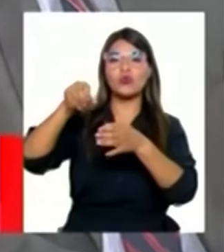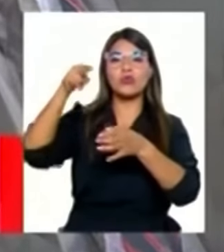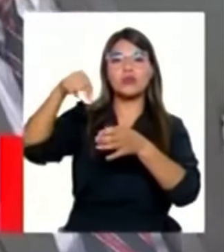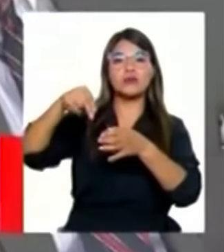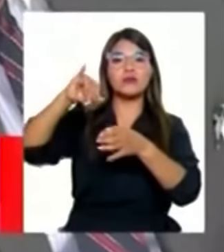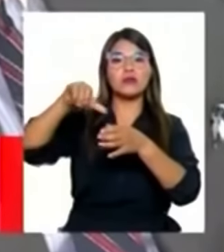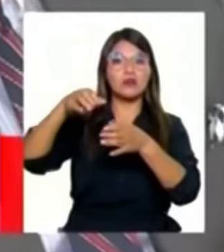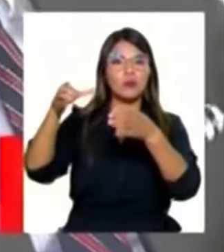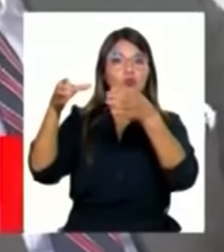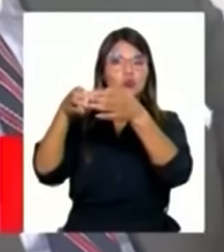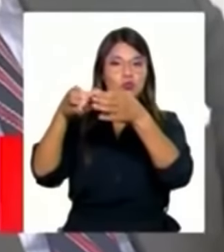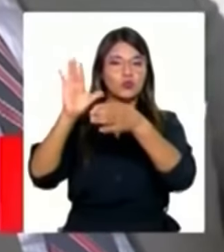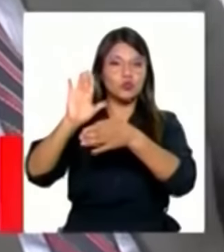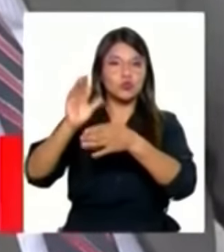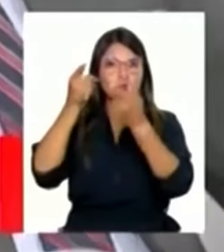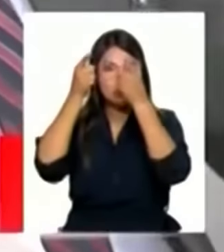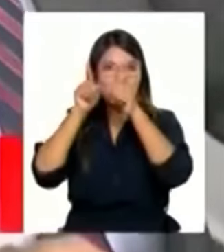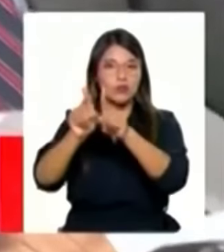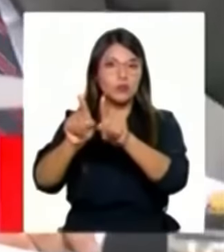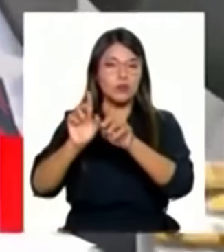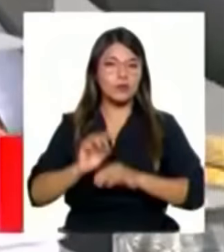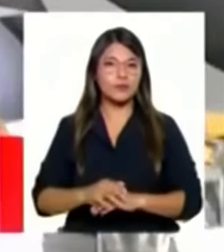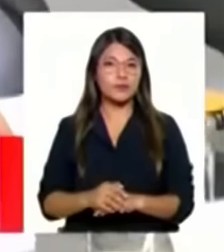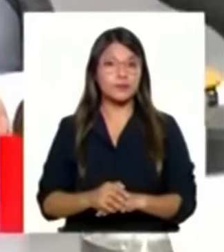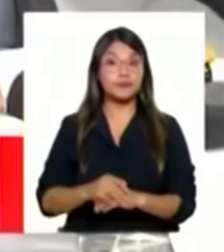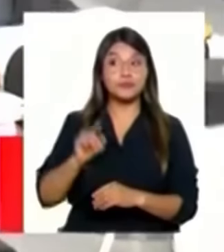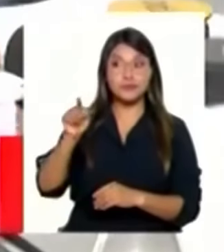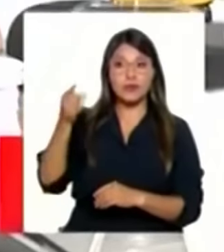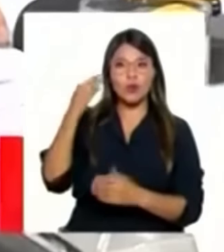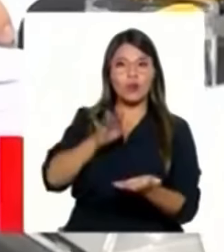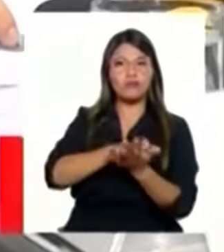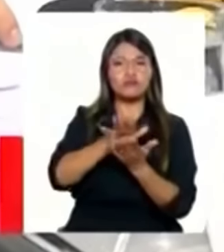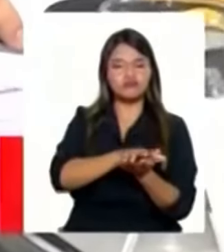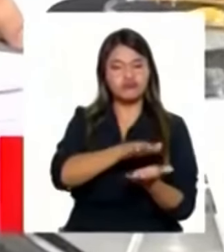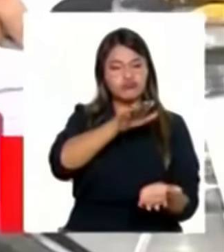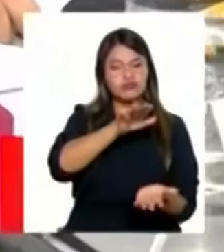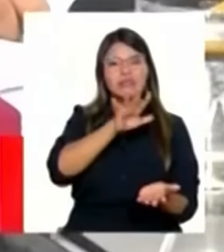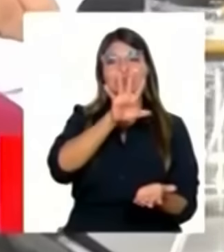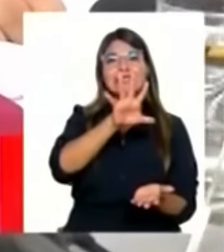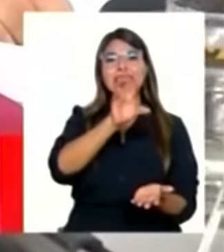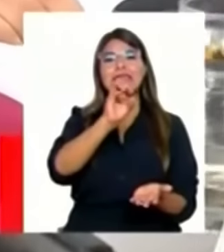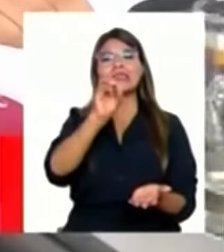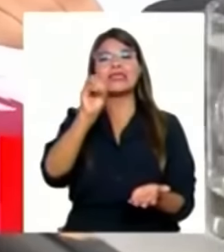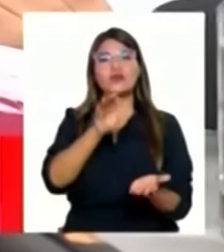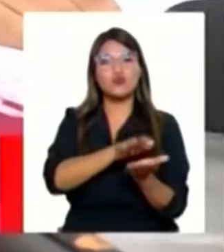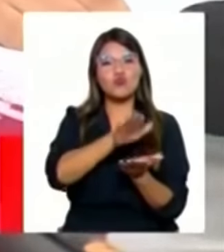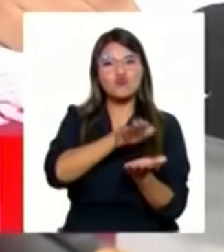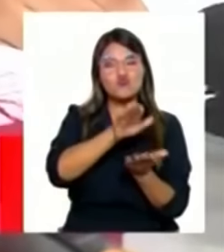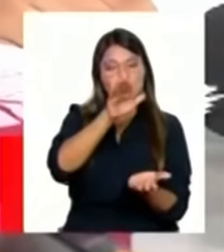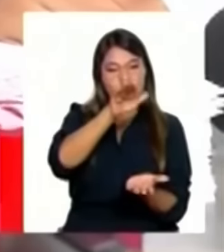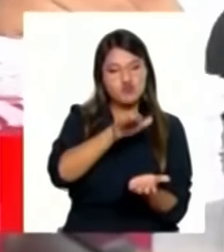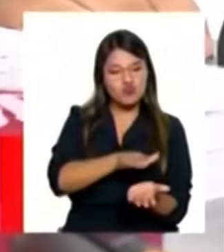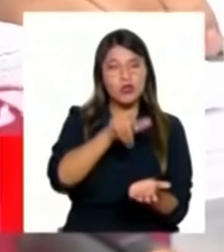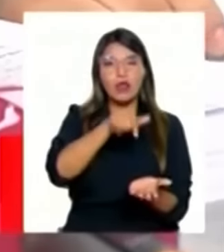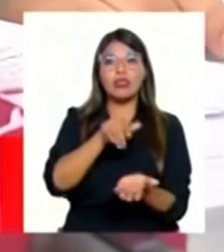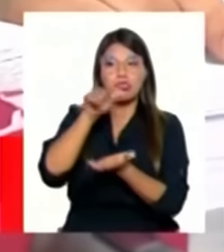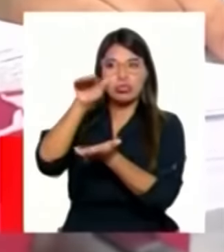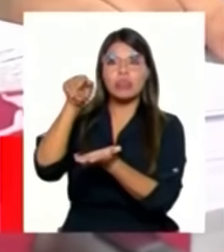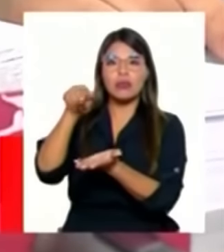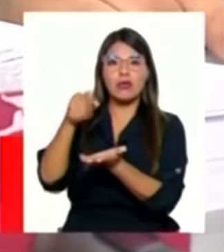de Justicia. La denuncia del abogado contiene 500 folios que acreditarían la creación del caso contra la suspendida